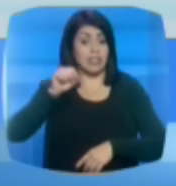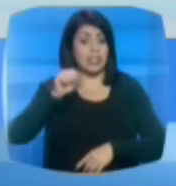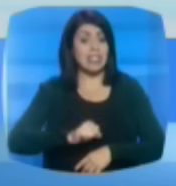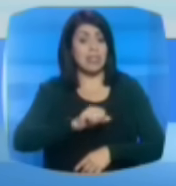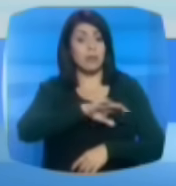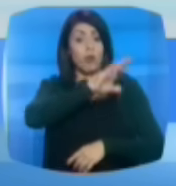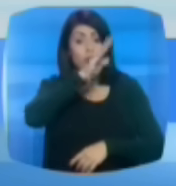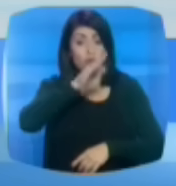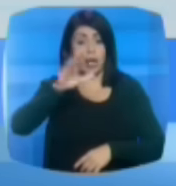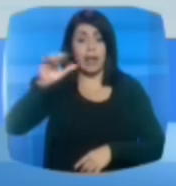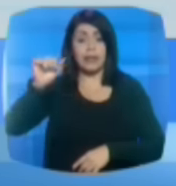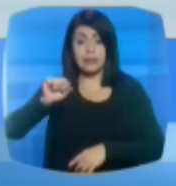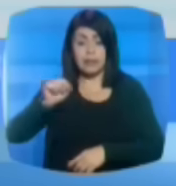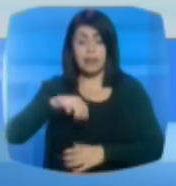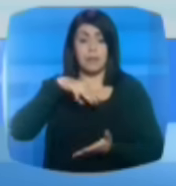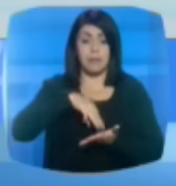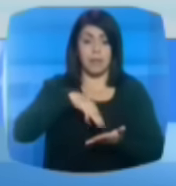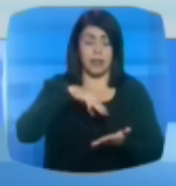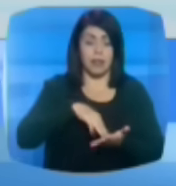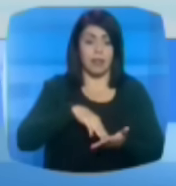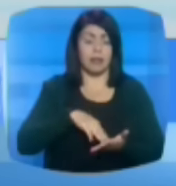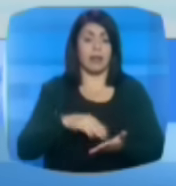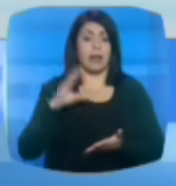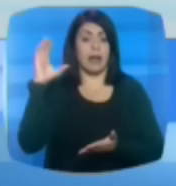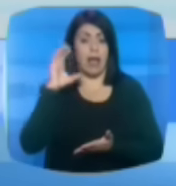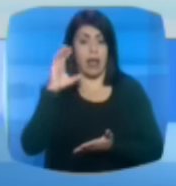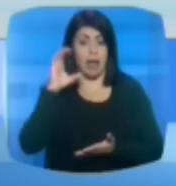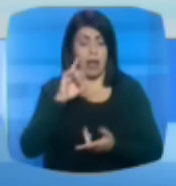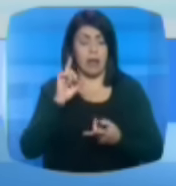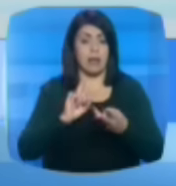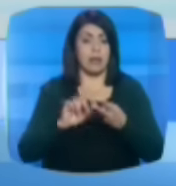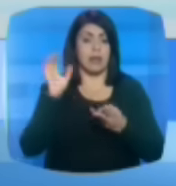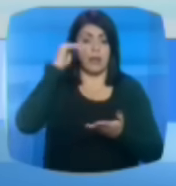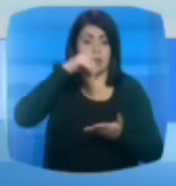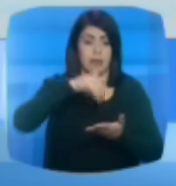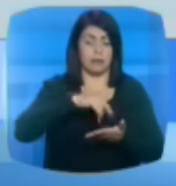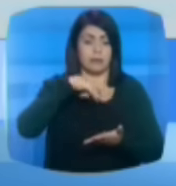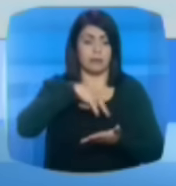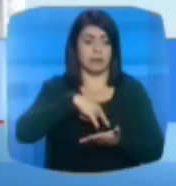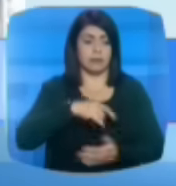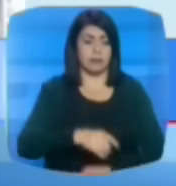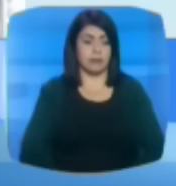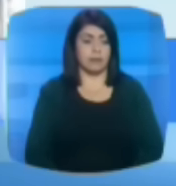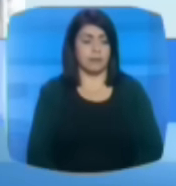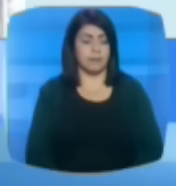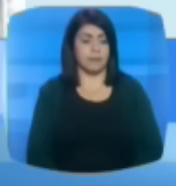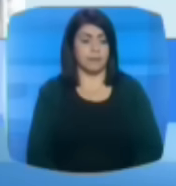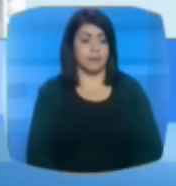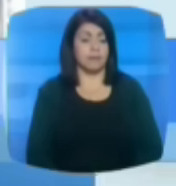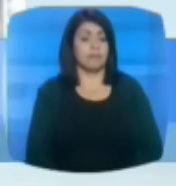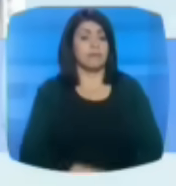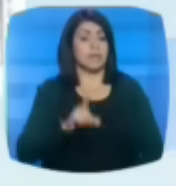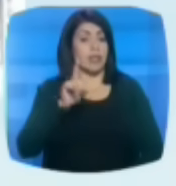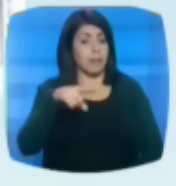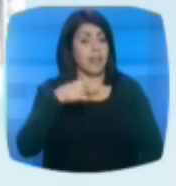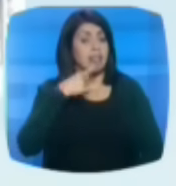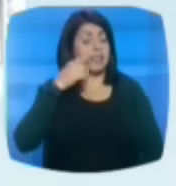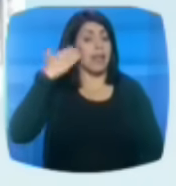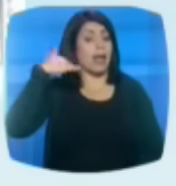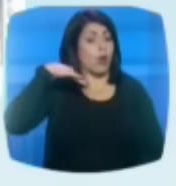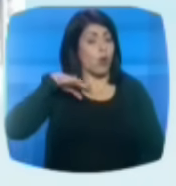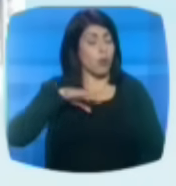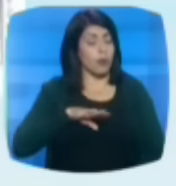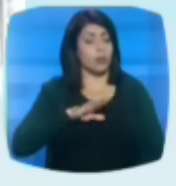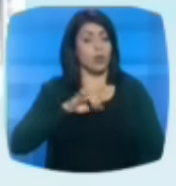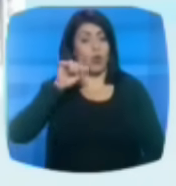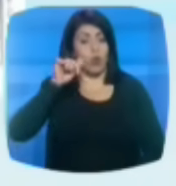zonas montañosas de Miranda, Distrito Capital, Aragua y Carabobo. El INAME no descarta